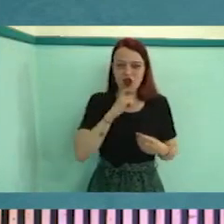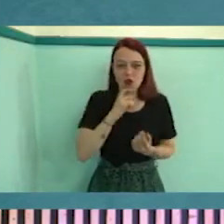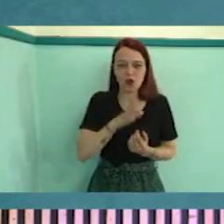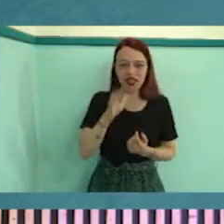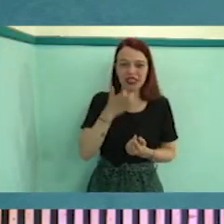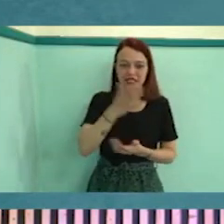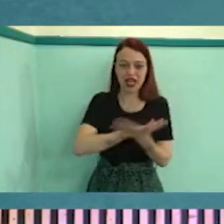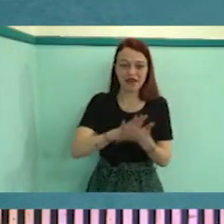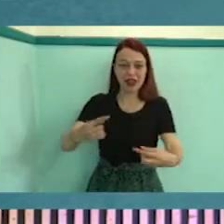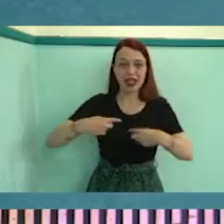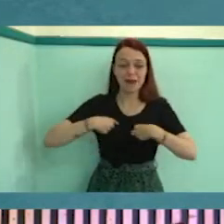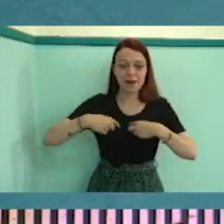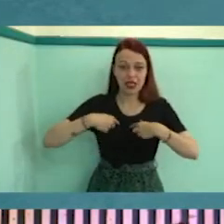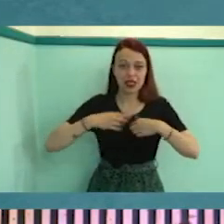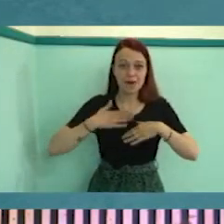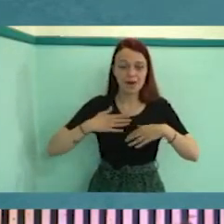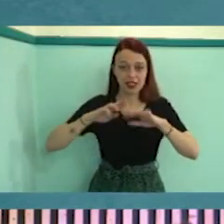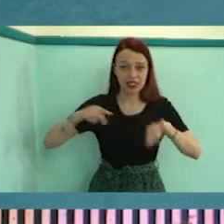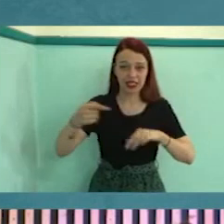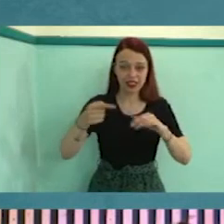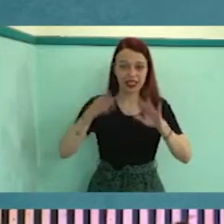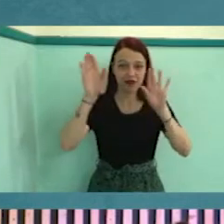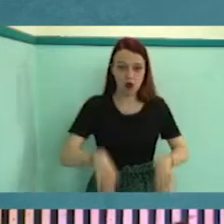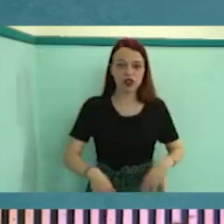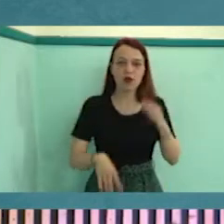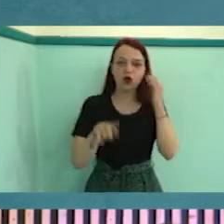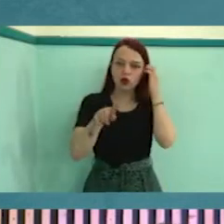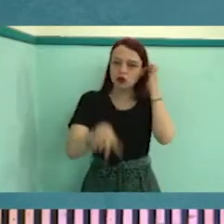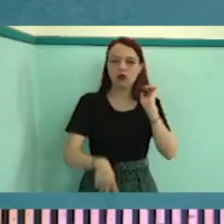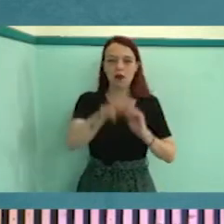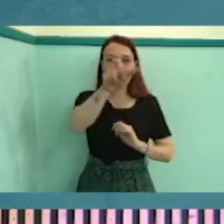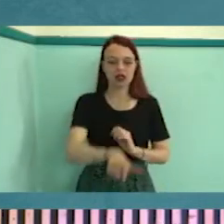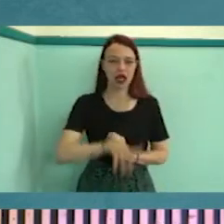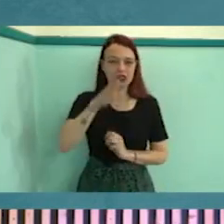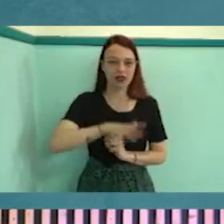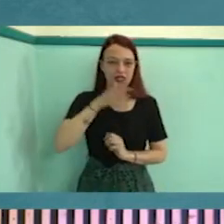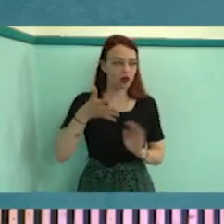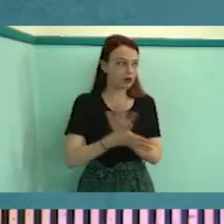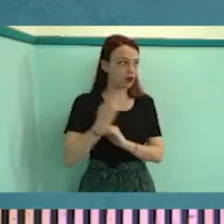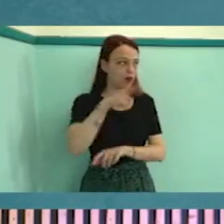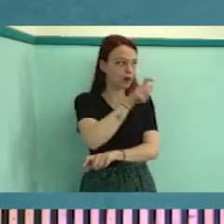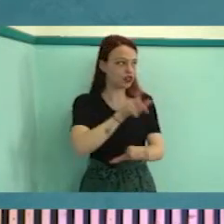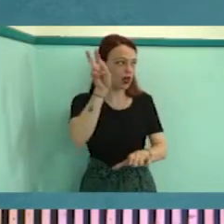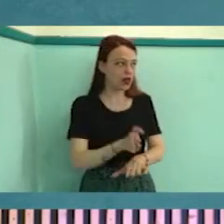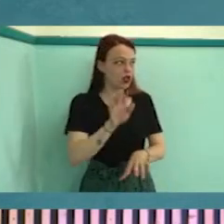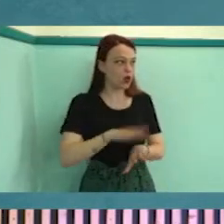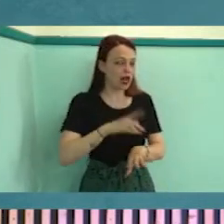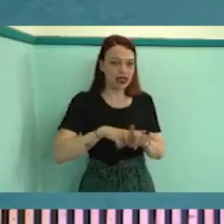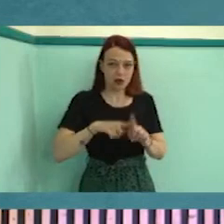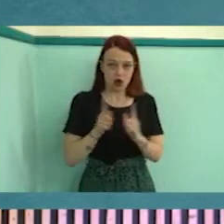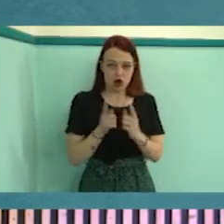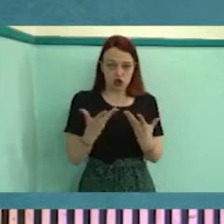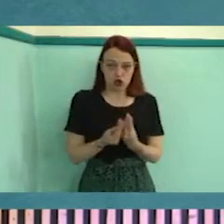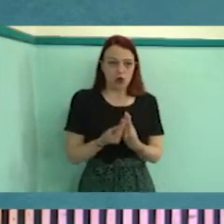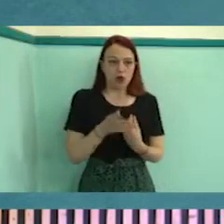mí de mis prejuicios realmente Y por último eres un ser humano espectacular todos los que estáis aquí todas las que habéis venido a compartir este ratito las que